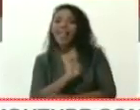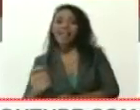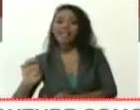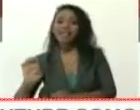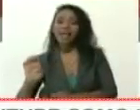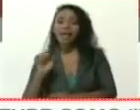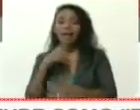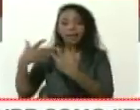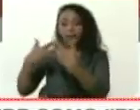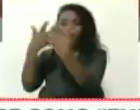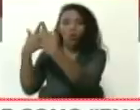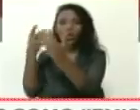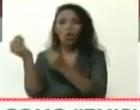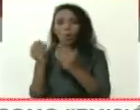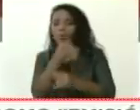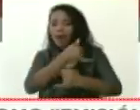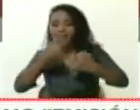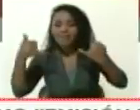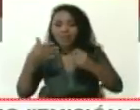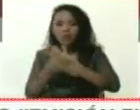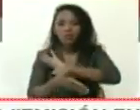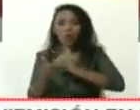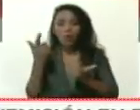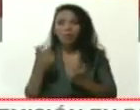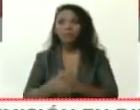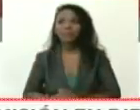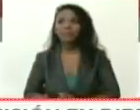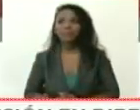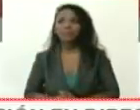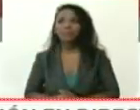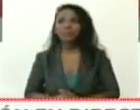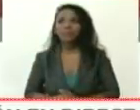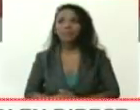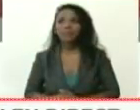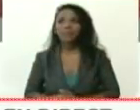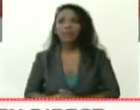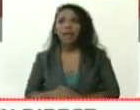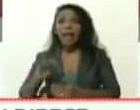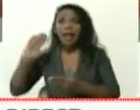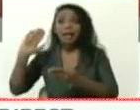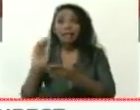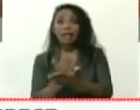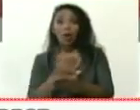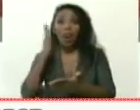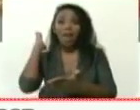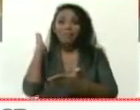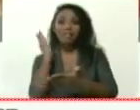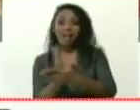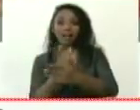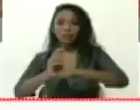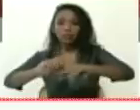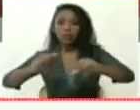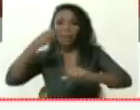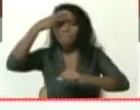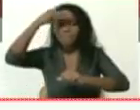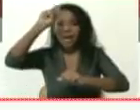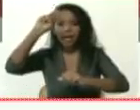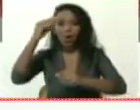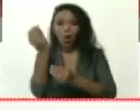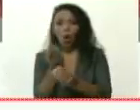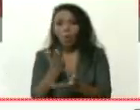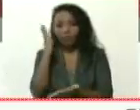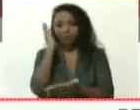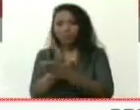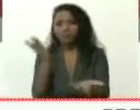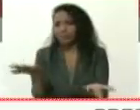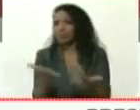franja, y luego terminaron siendo el país que va del Atlántico al Pacífico. Le quitaron la mitad del territorio a México, pero luego, cuando ya no necesitaban